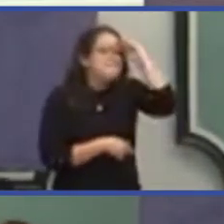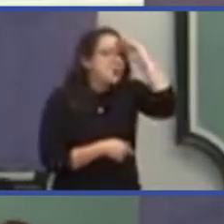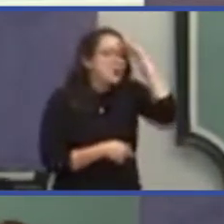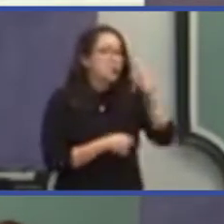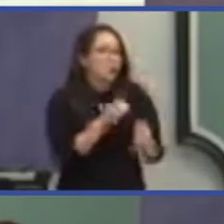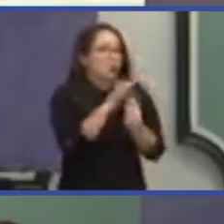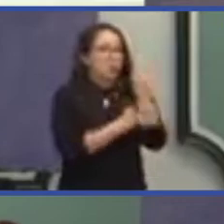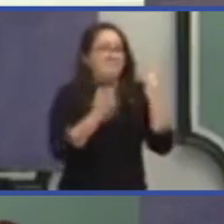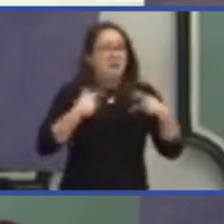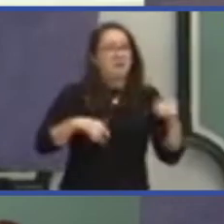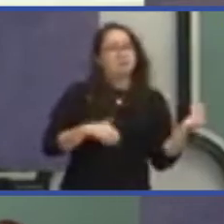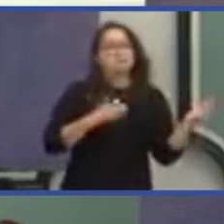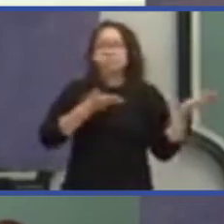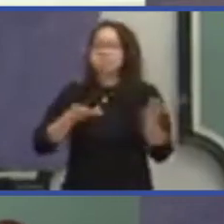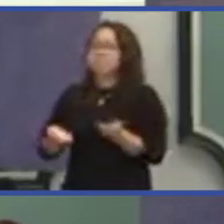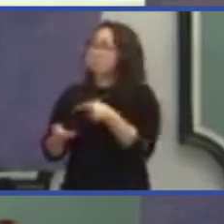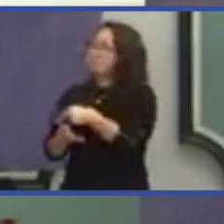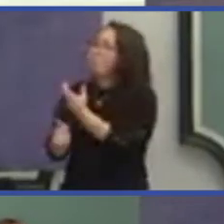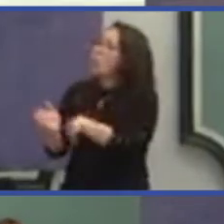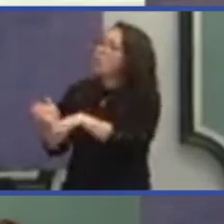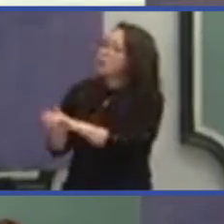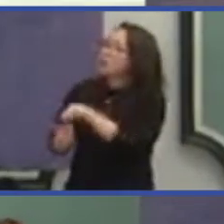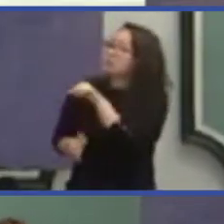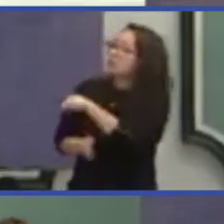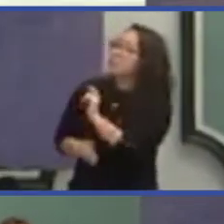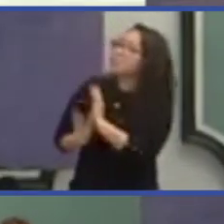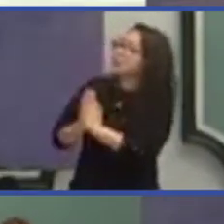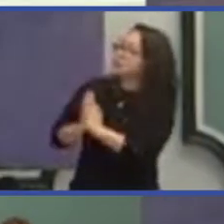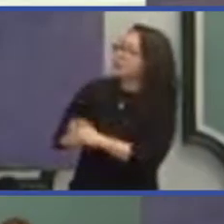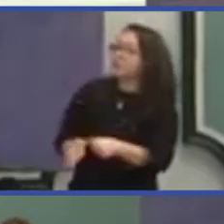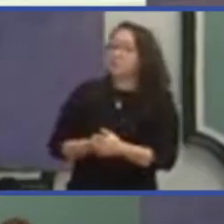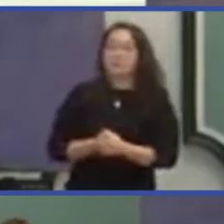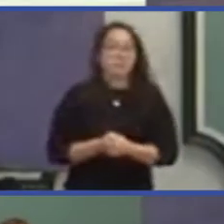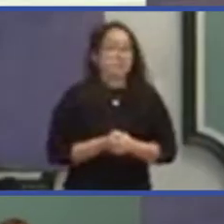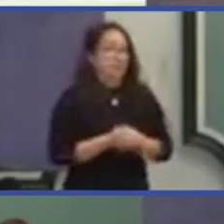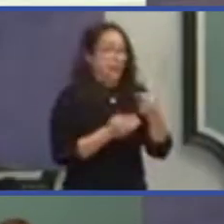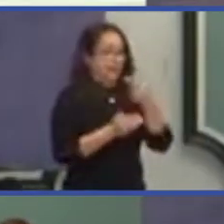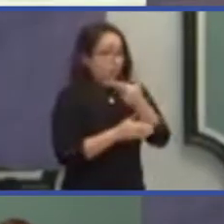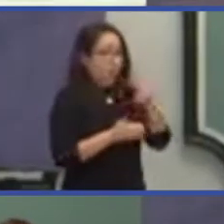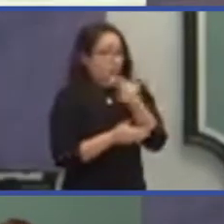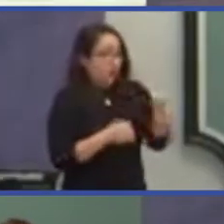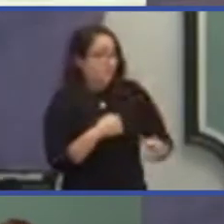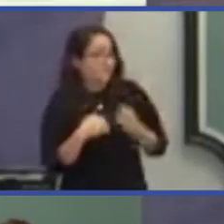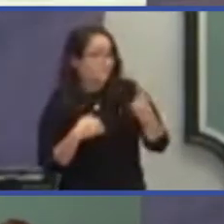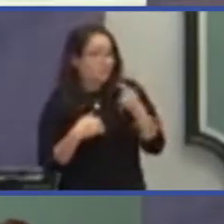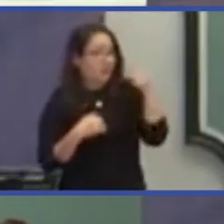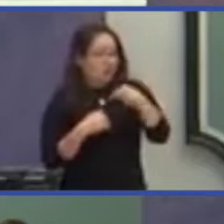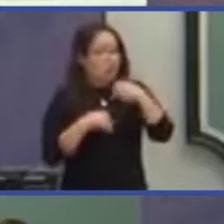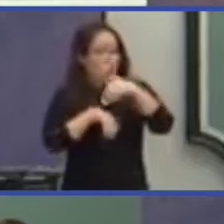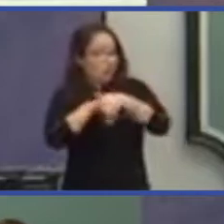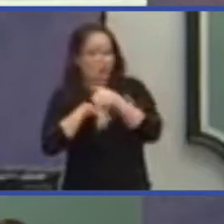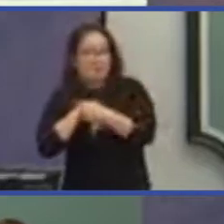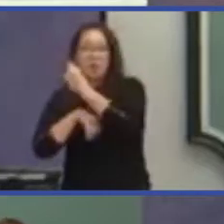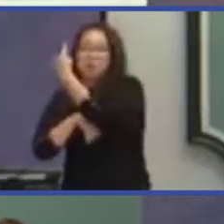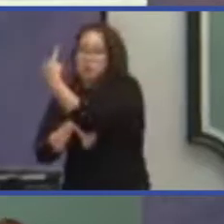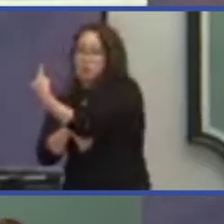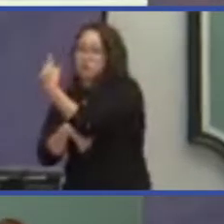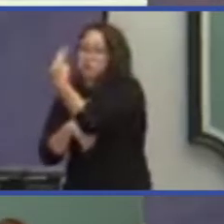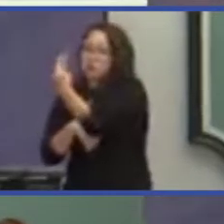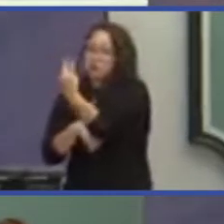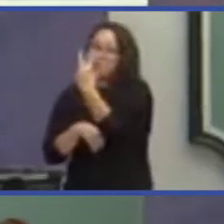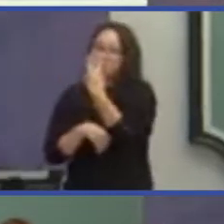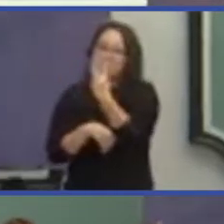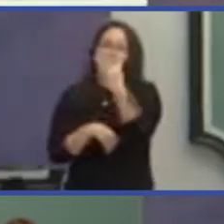Y entonces quiere este cuarto. Los cuartos del hotel infinito están numerados. Uno, dos, tres,